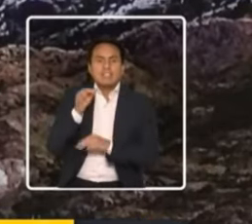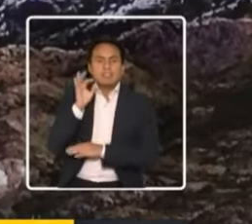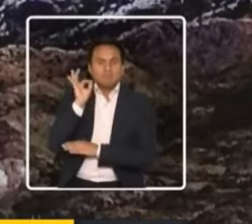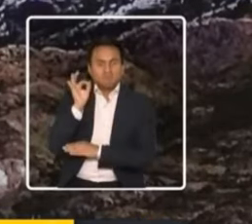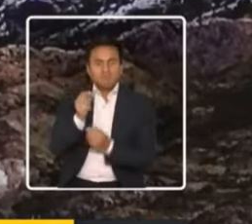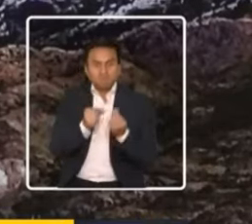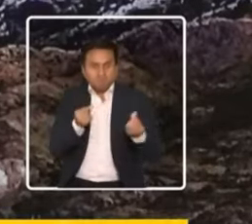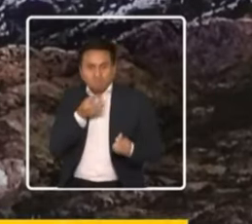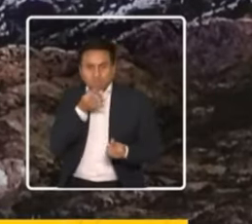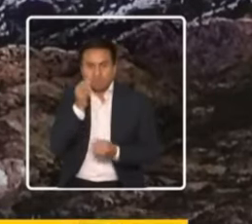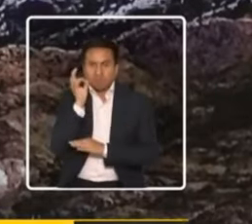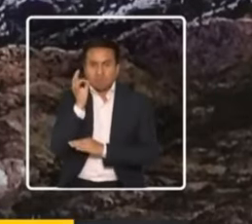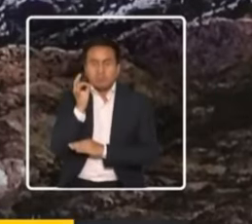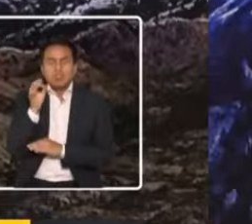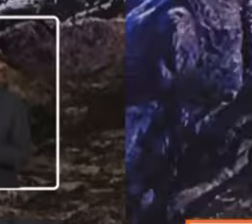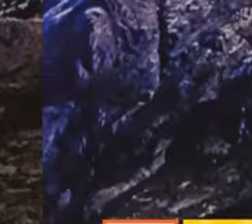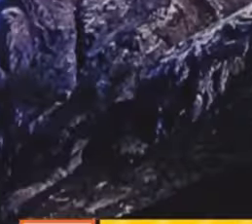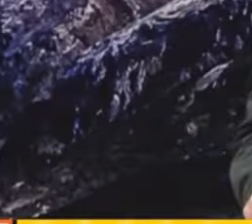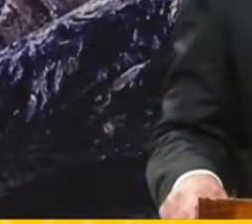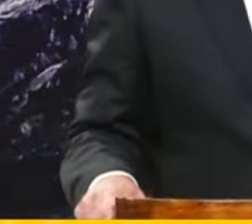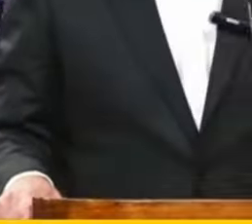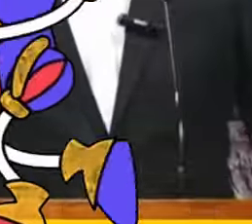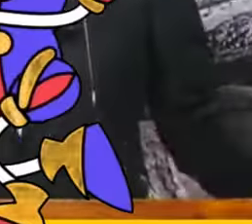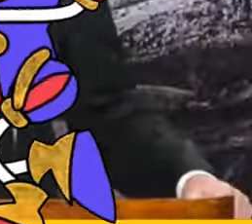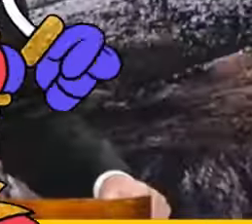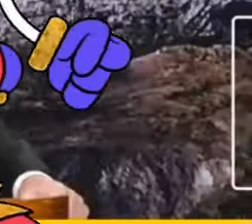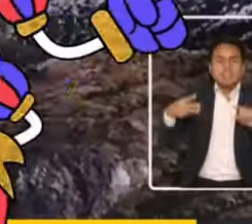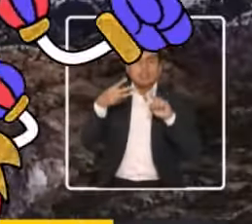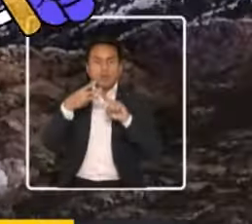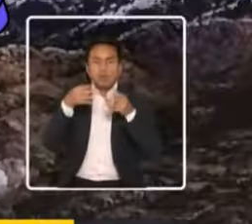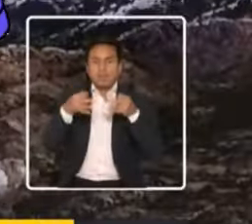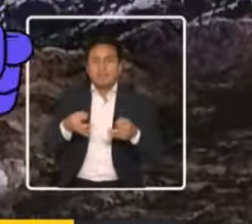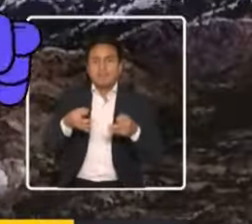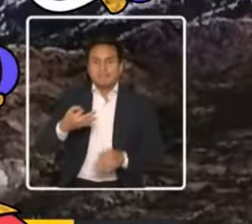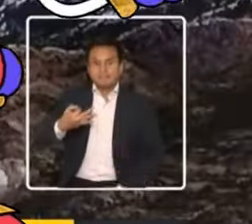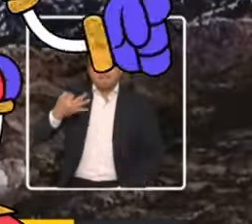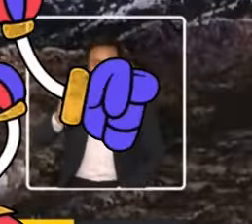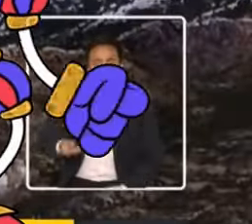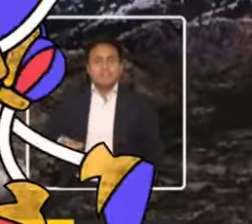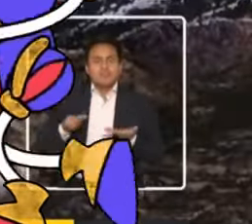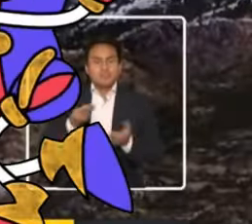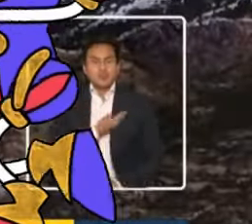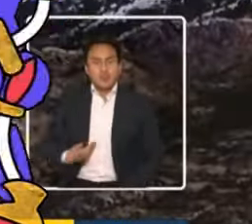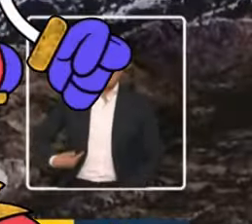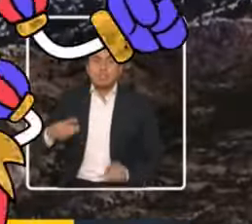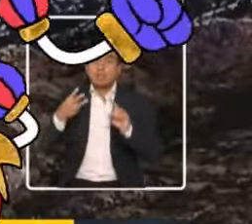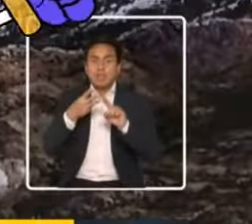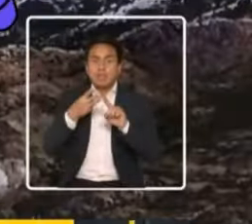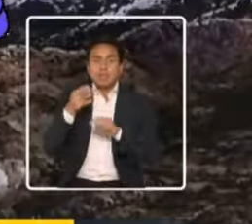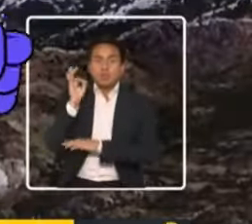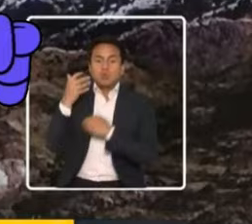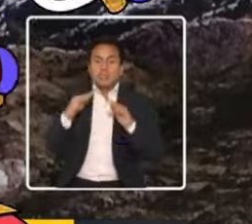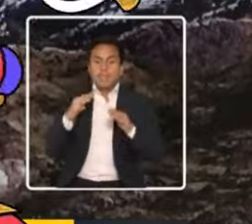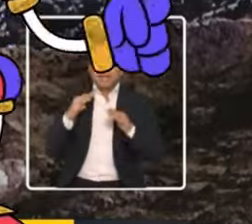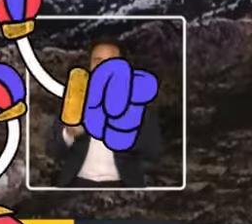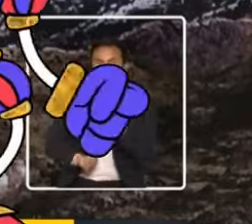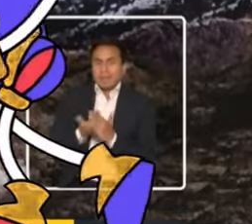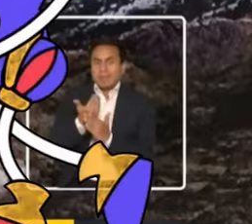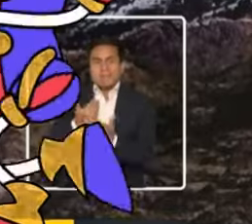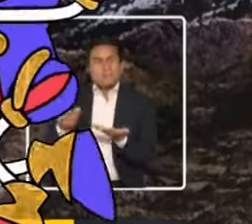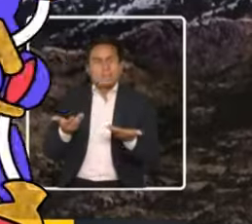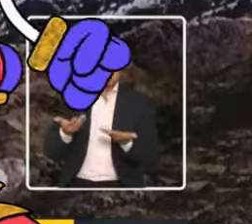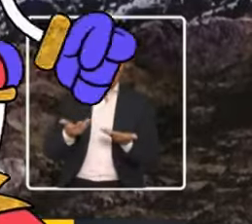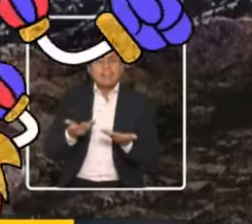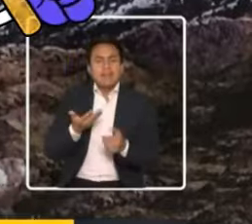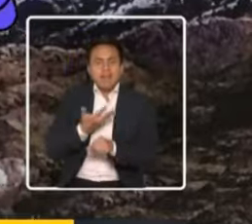hemos sostenido durante el transcurso de la mañana. En tercer lugar, justamente para reafirmar esa disposición, hemos en tercer lugar sostenido una reunión durante el transcurso de la mañana